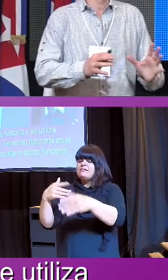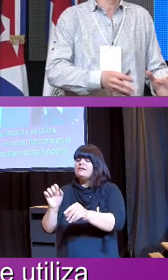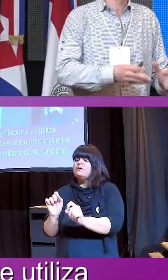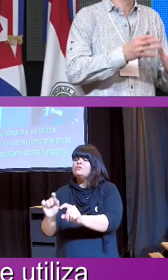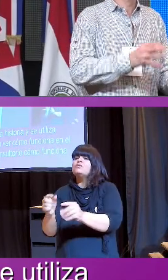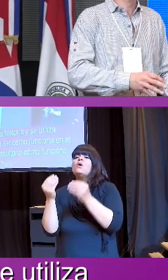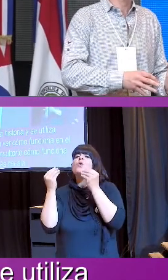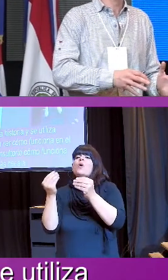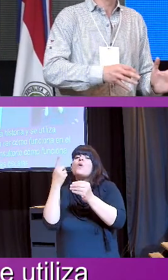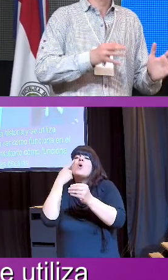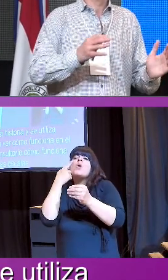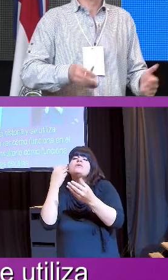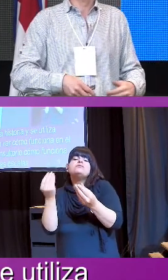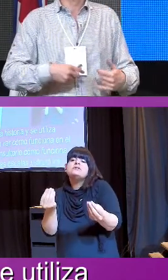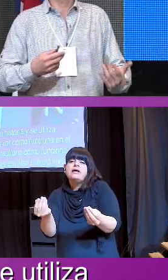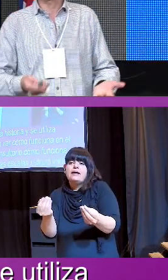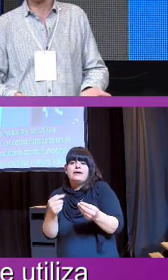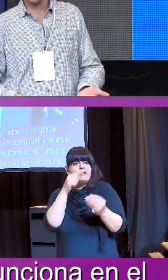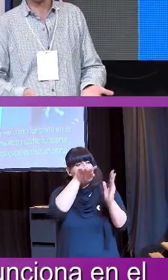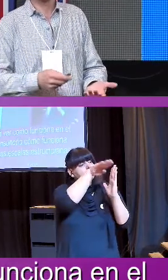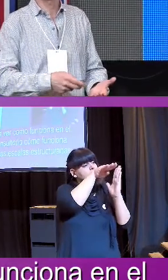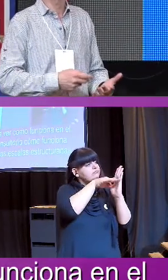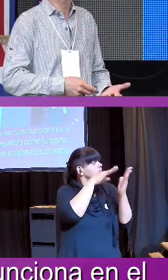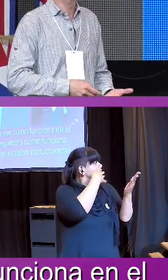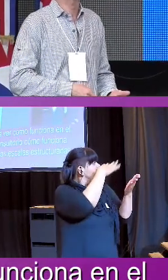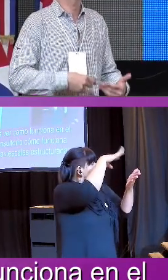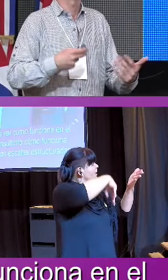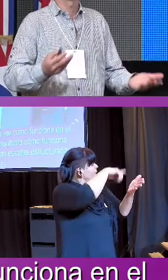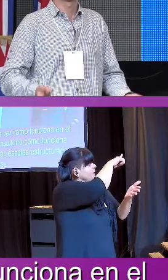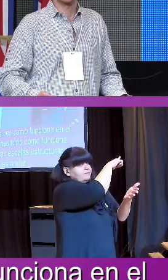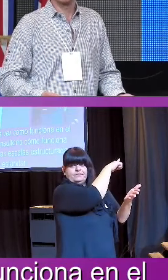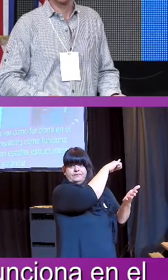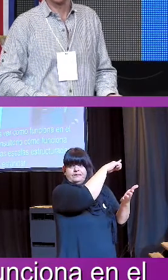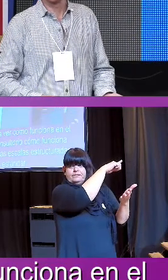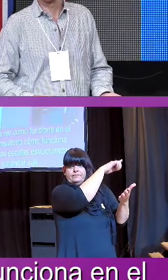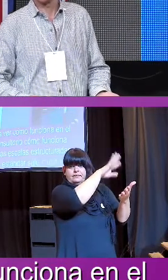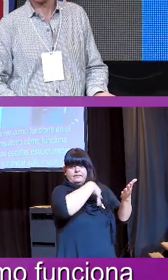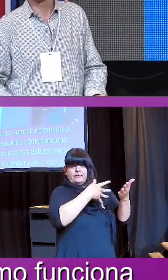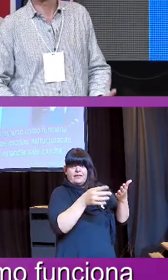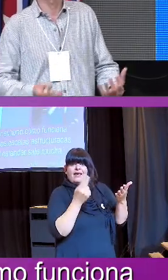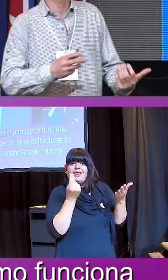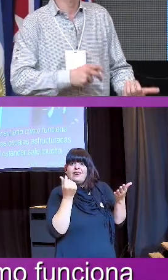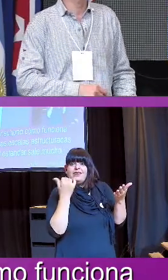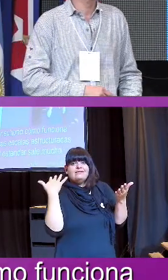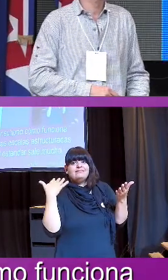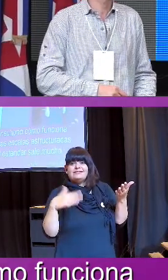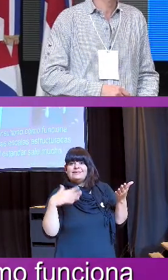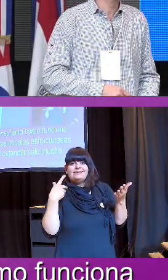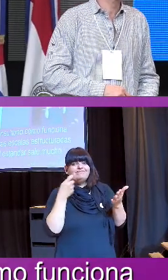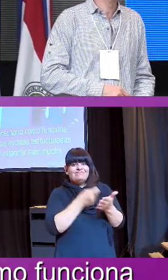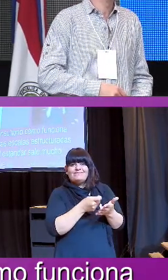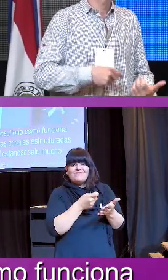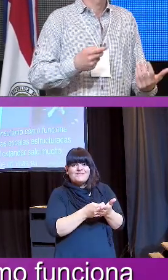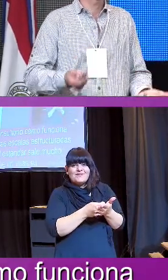Esas escalas estructuradas o semiestructuradas, que son el gold estándar, sale mucho dinero. Sale mucho dinero entrenarse en